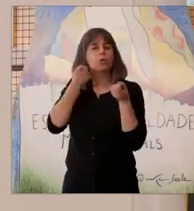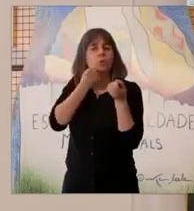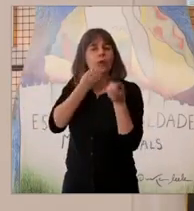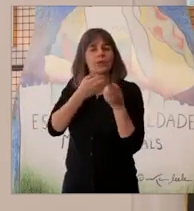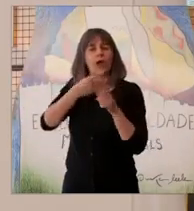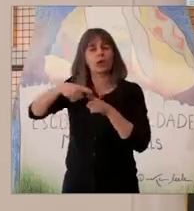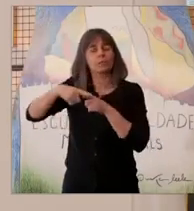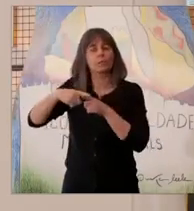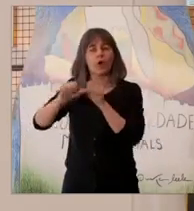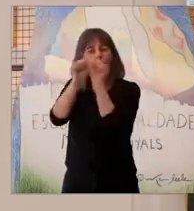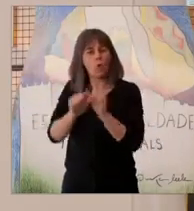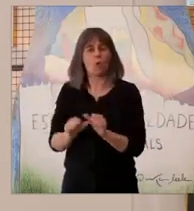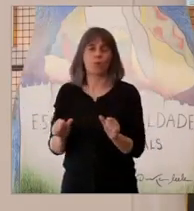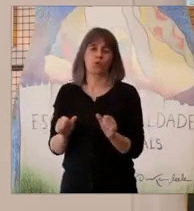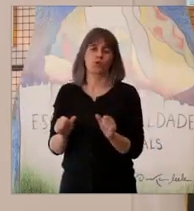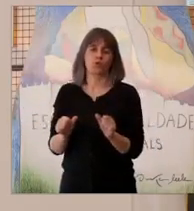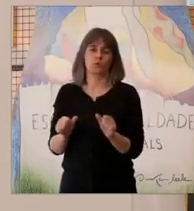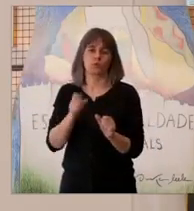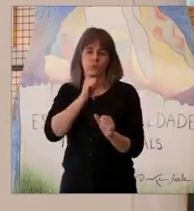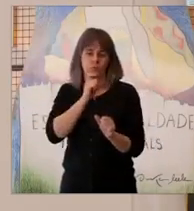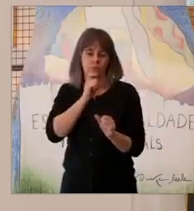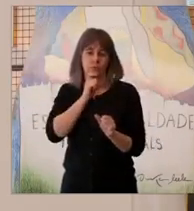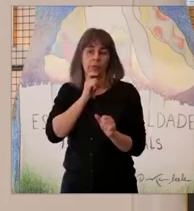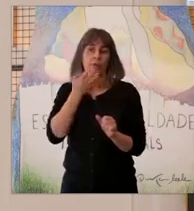como el de El de Madrid